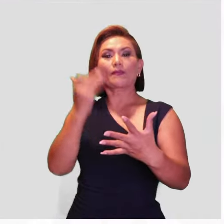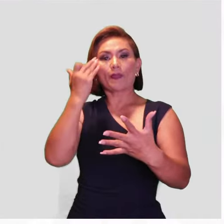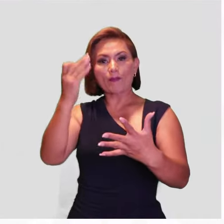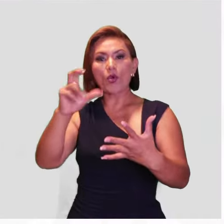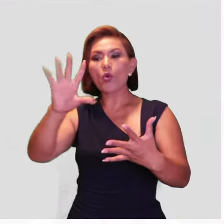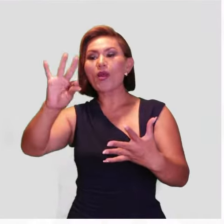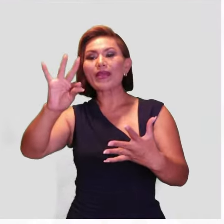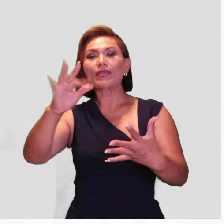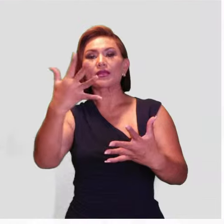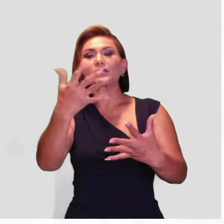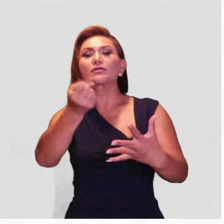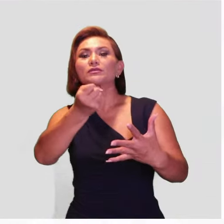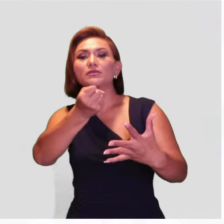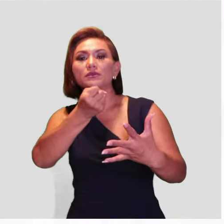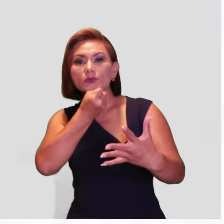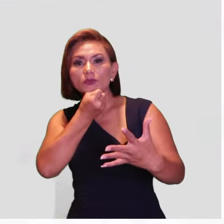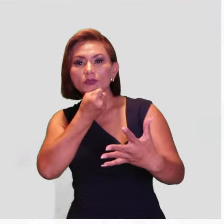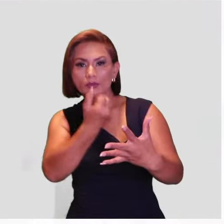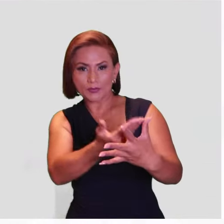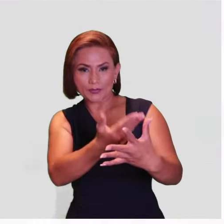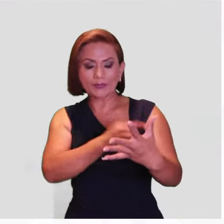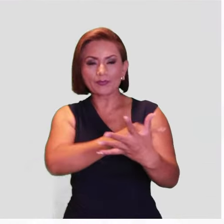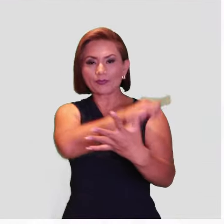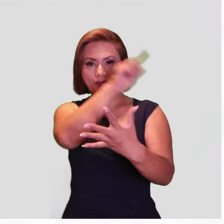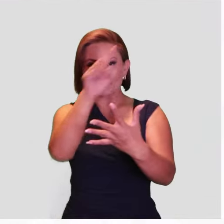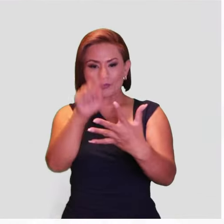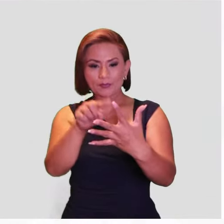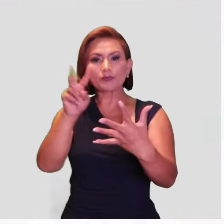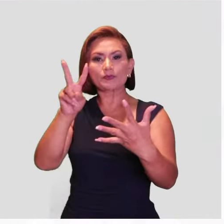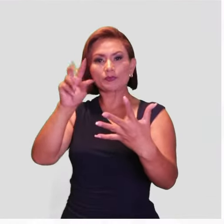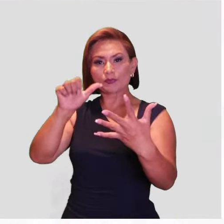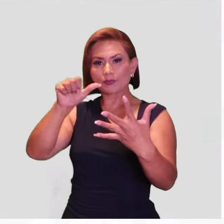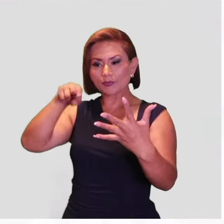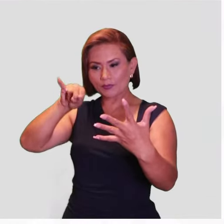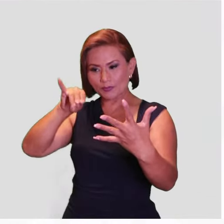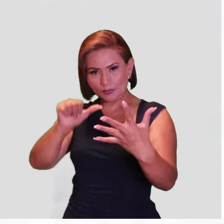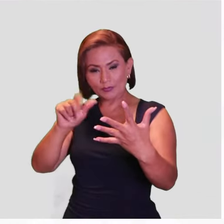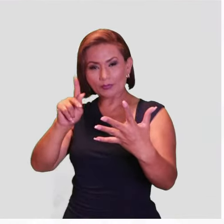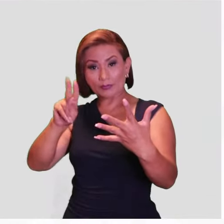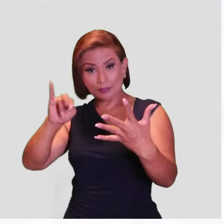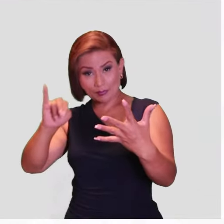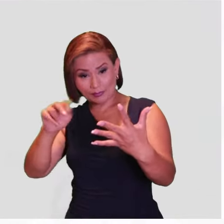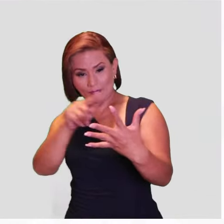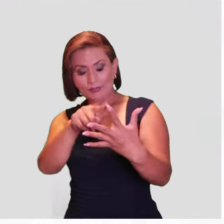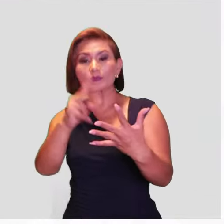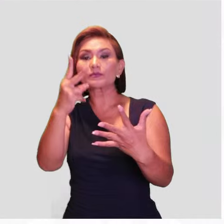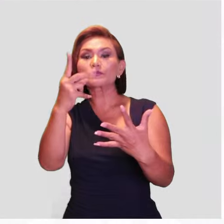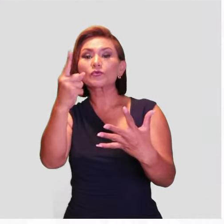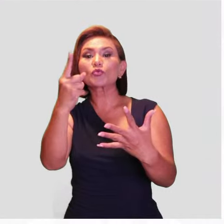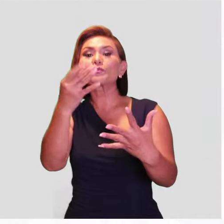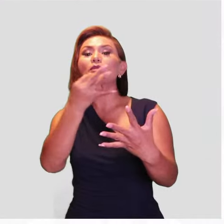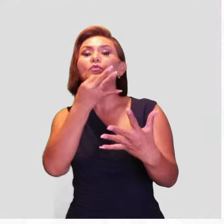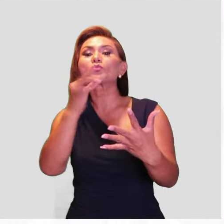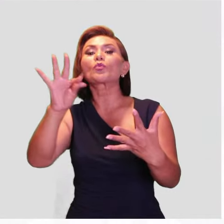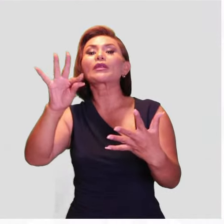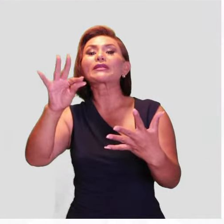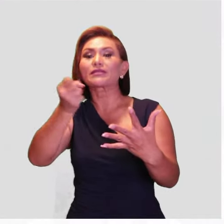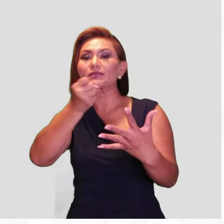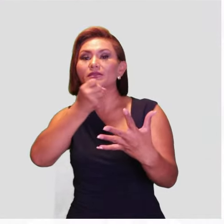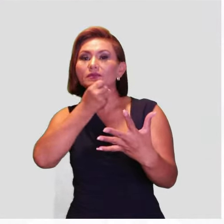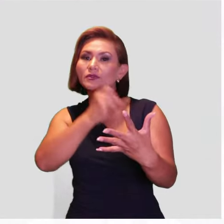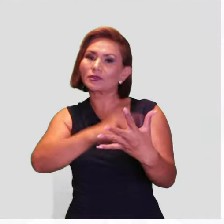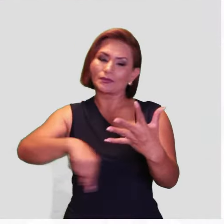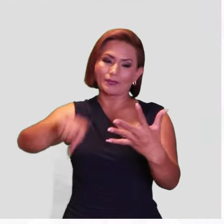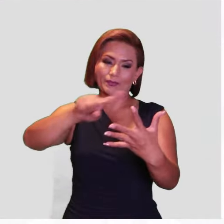45 segundos dentro de su bolsa de tiempo. Vania Camacho Galván por el PRI, 1 minuto y 40 segundos dentro de su